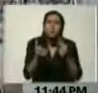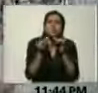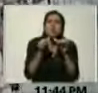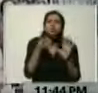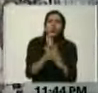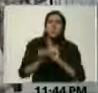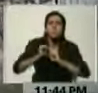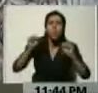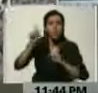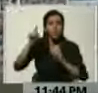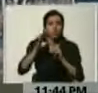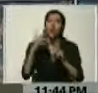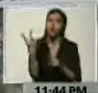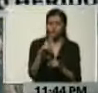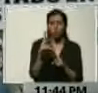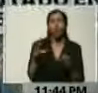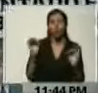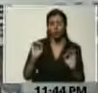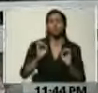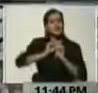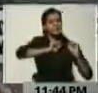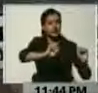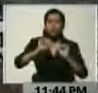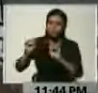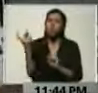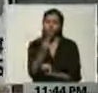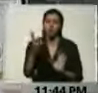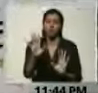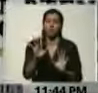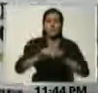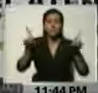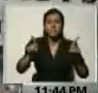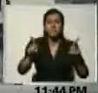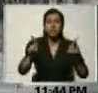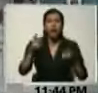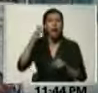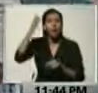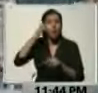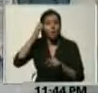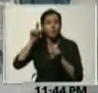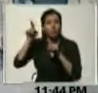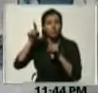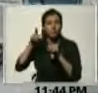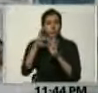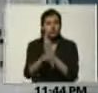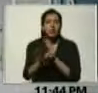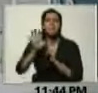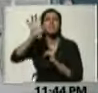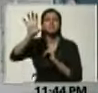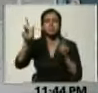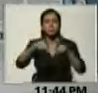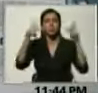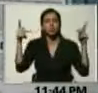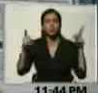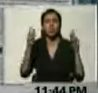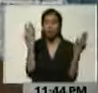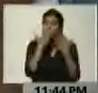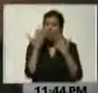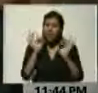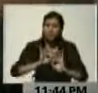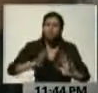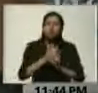Condenamos ambos. El país, titular, ataque terrorista a Europa. El país, por aquí no se ve nada en